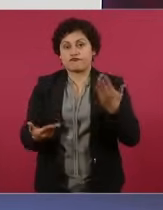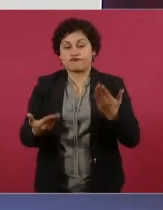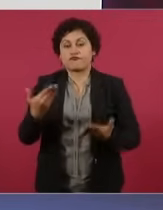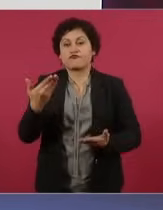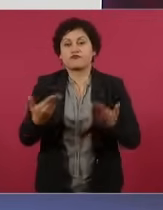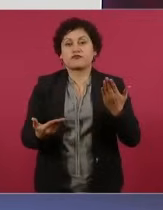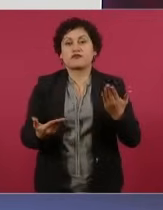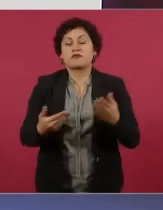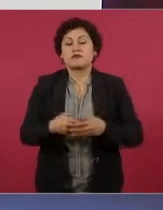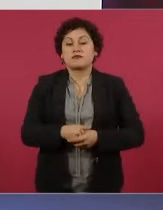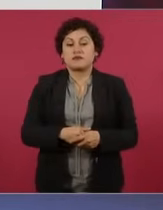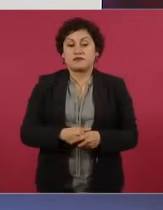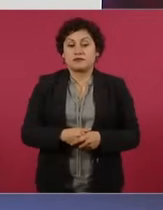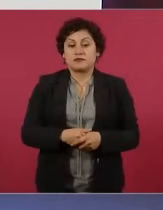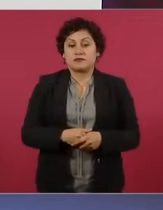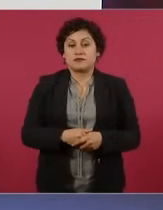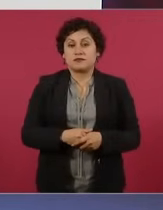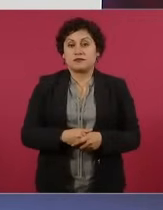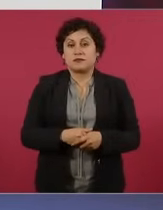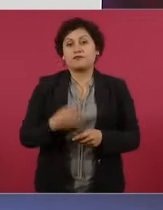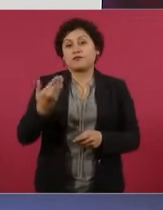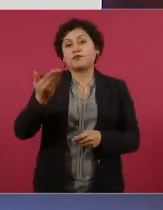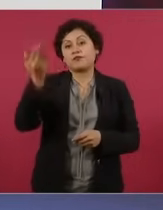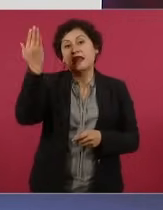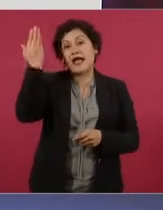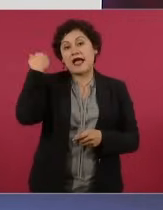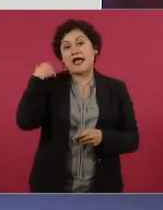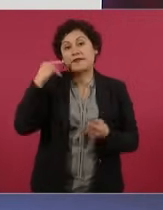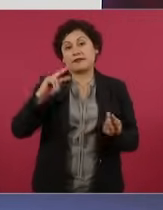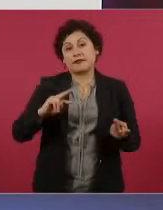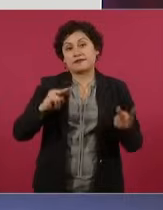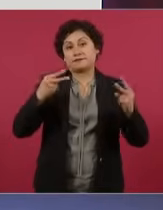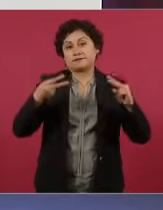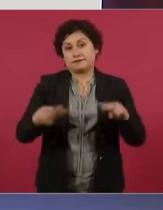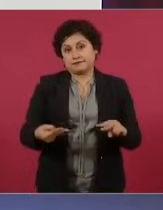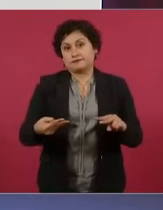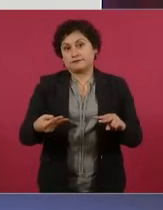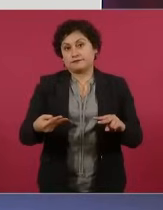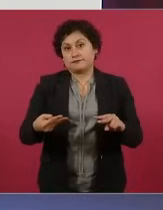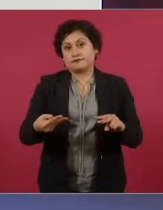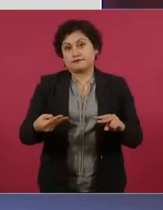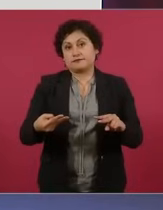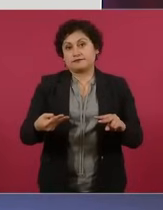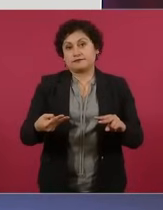Hubo un tiempo que era al revés, pero no salía en 8 columnas